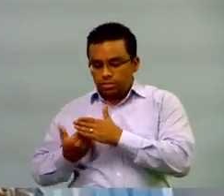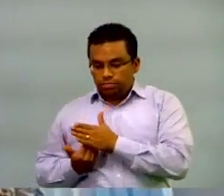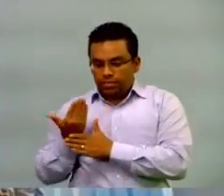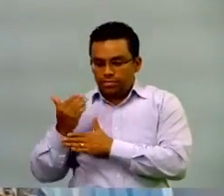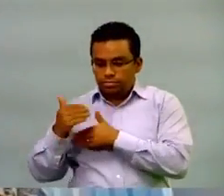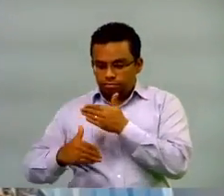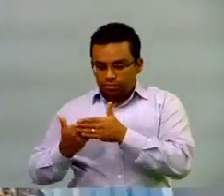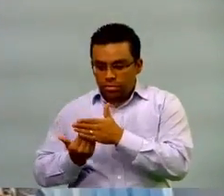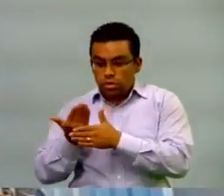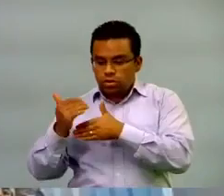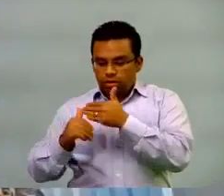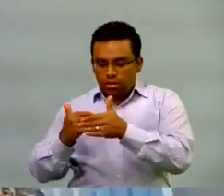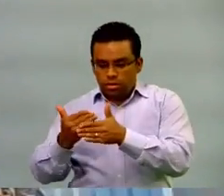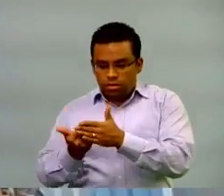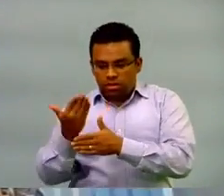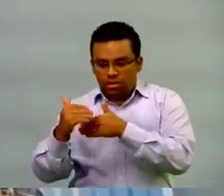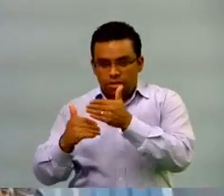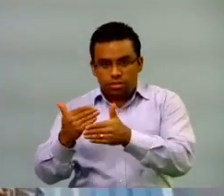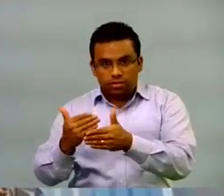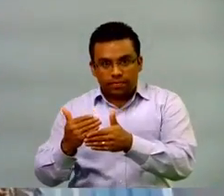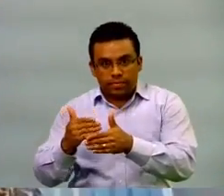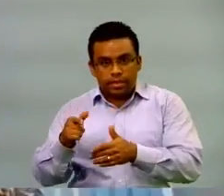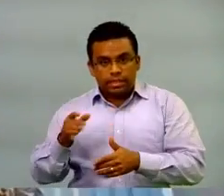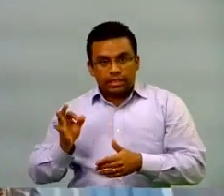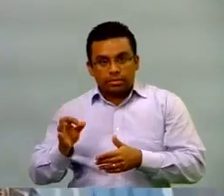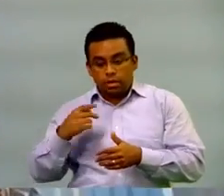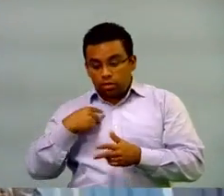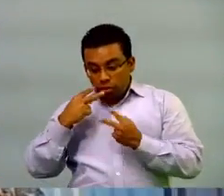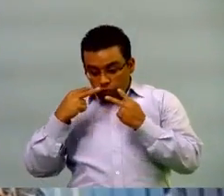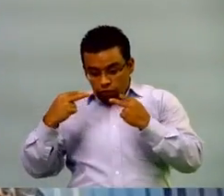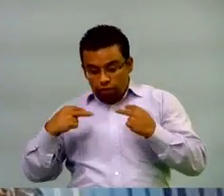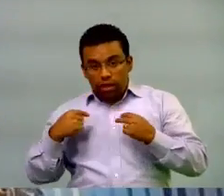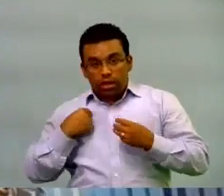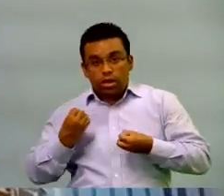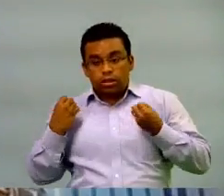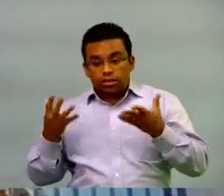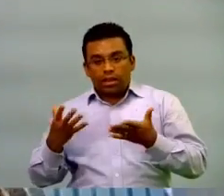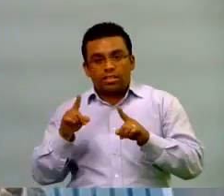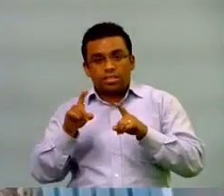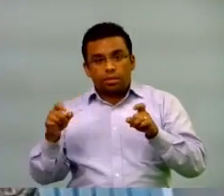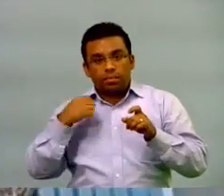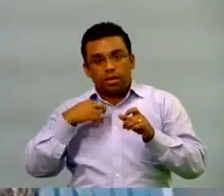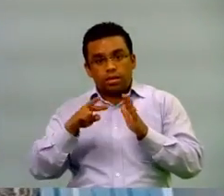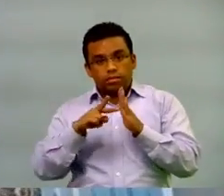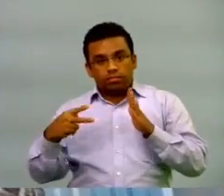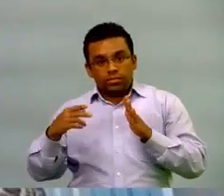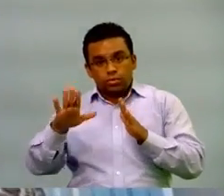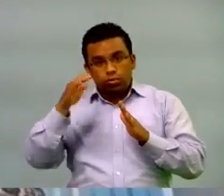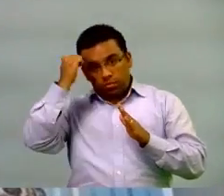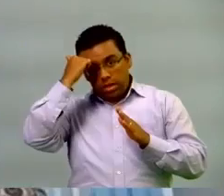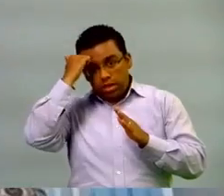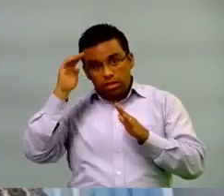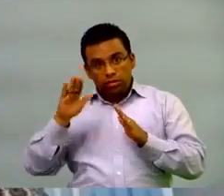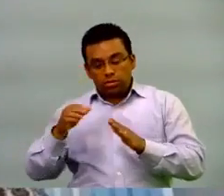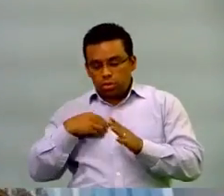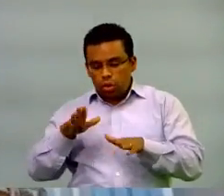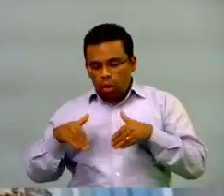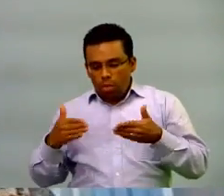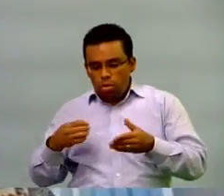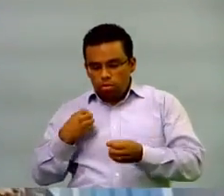de observar su práctica pedagógica, en base a esa observación genera cambios sobre esa